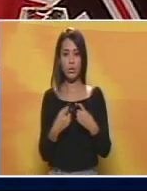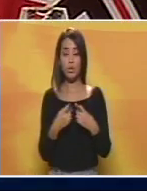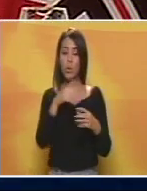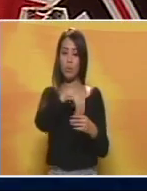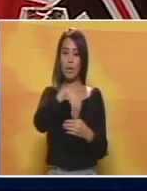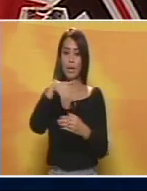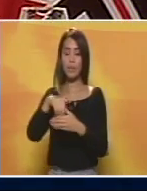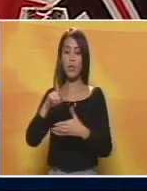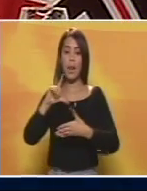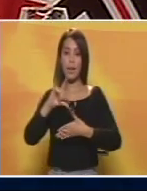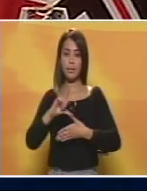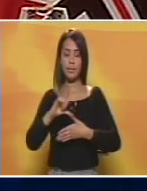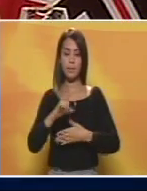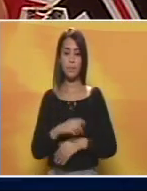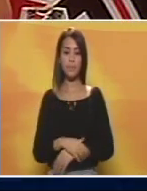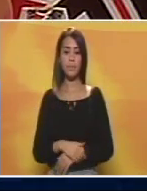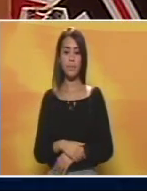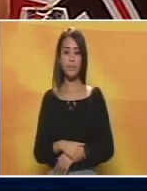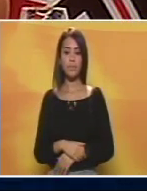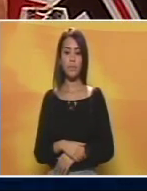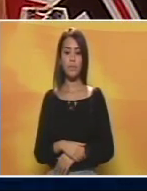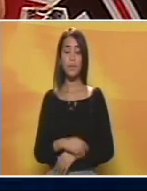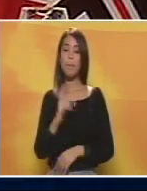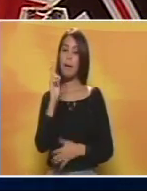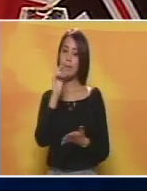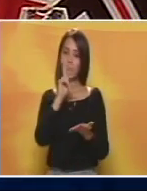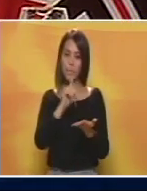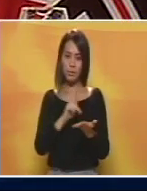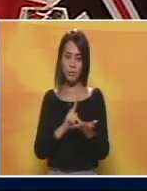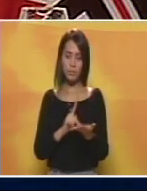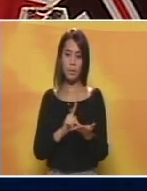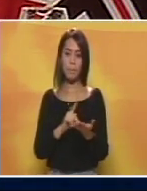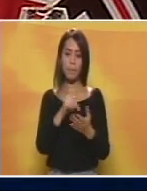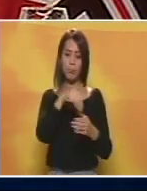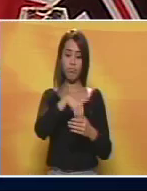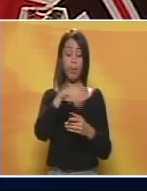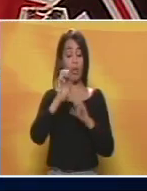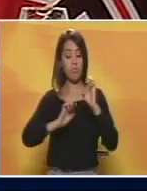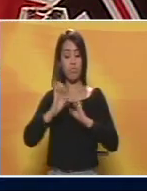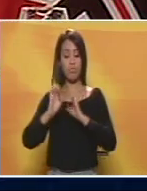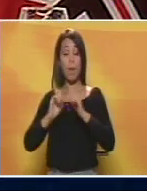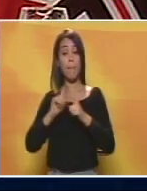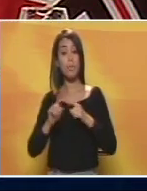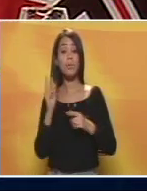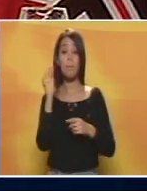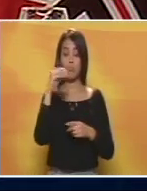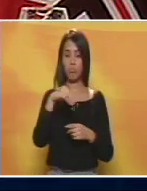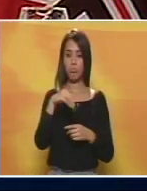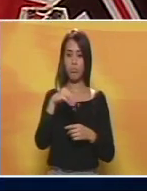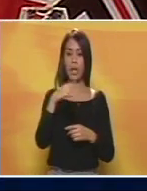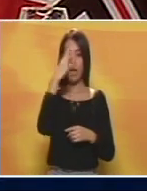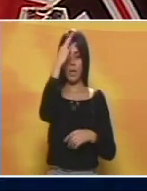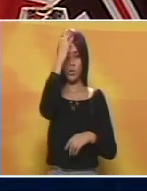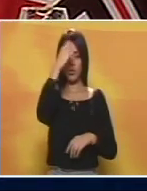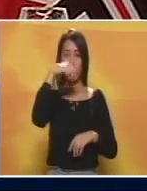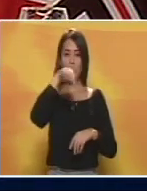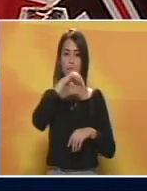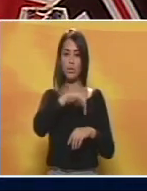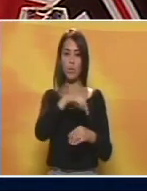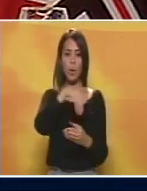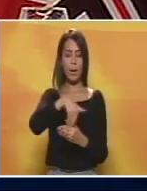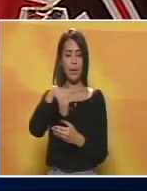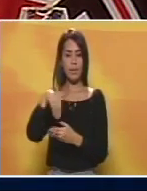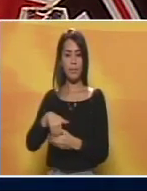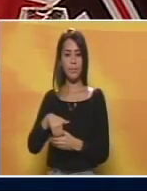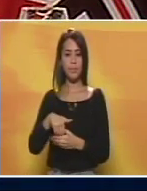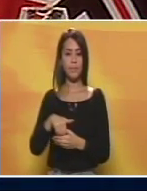electorales latinoamericanos, el CELA, para que asistan a estas auditorías. Pero además de eso, el Consejo Nacional Electoral